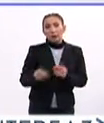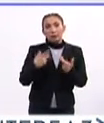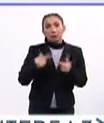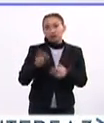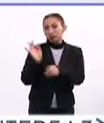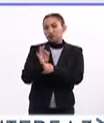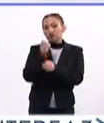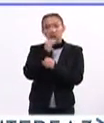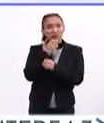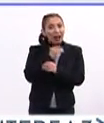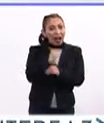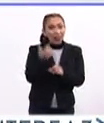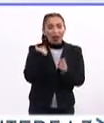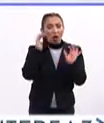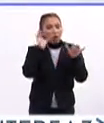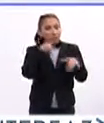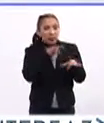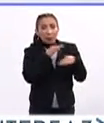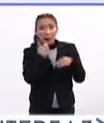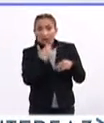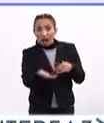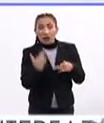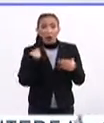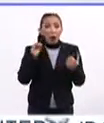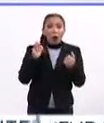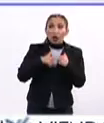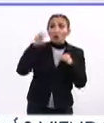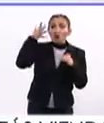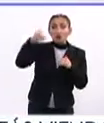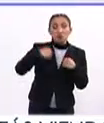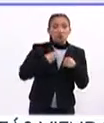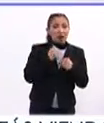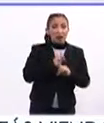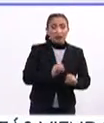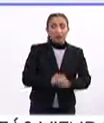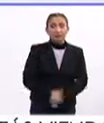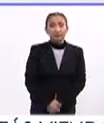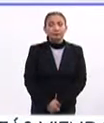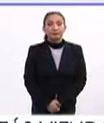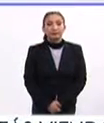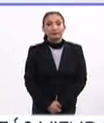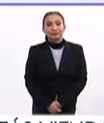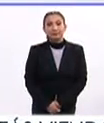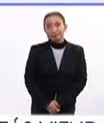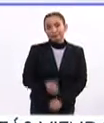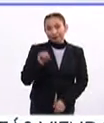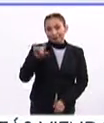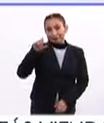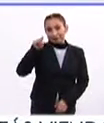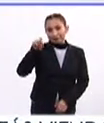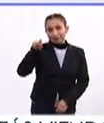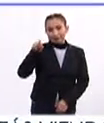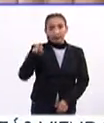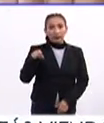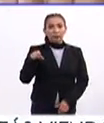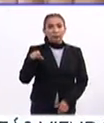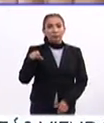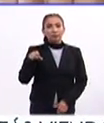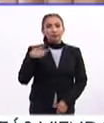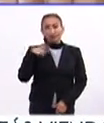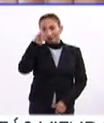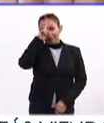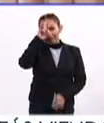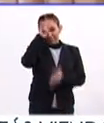desamparo, ¿no? Sin alternativas de un buen nivel de vida. Sí, justamente en